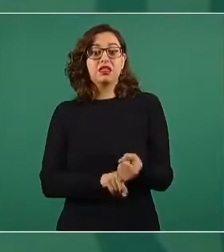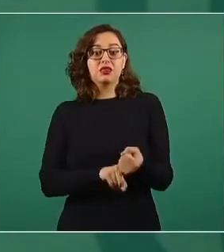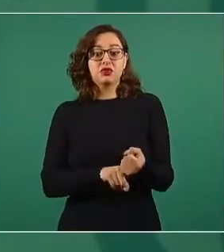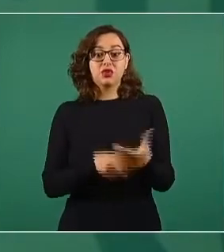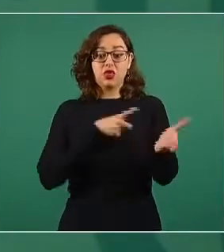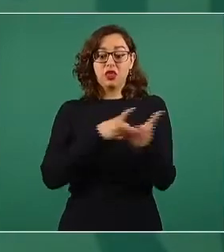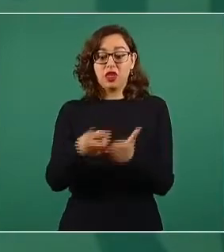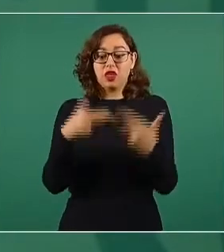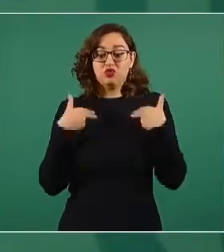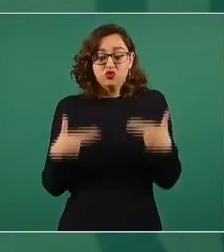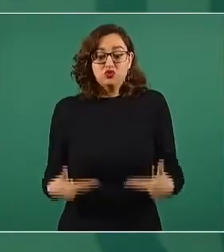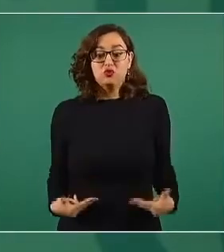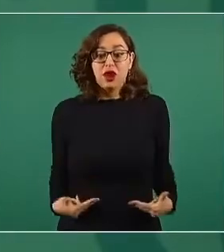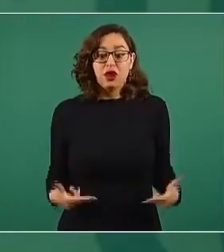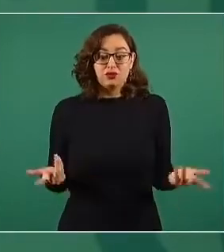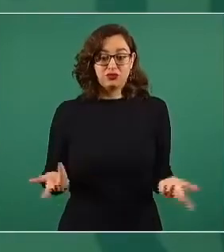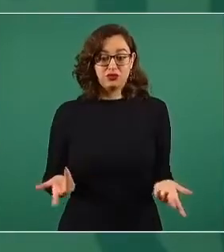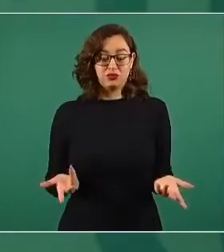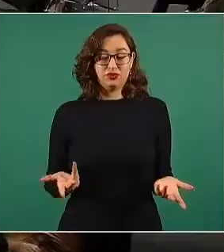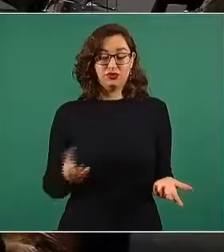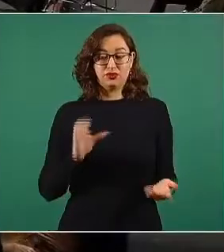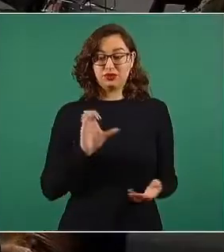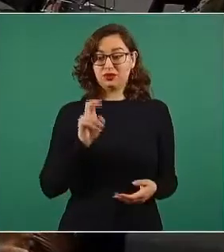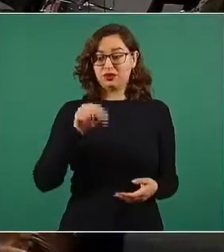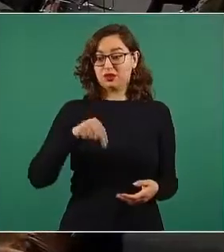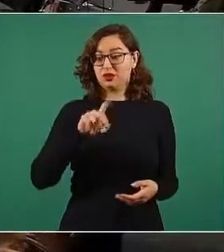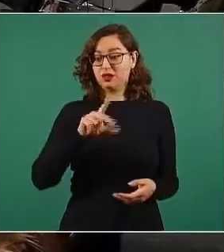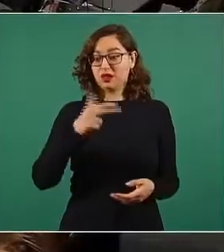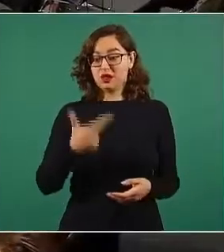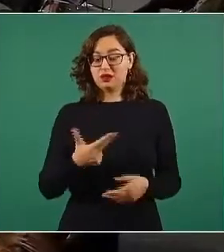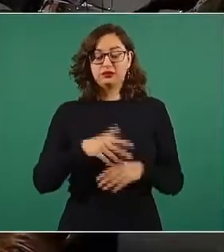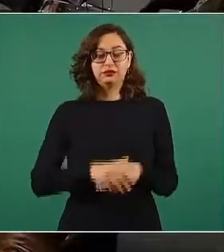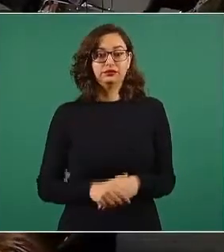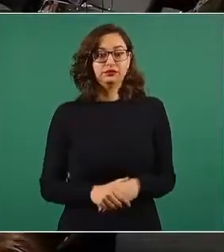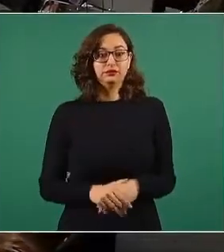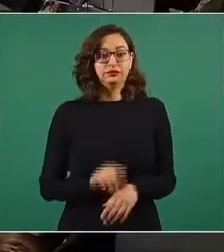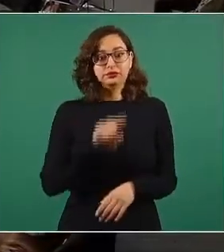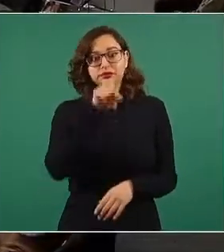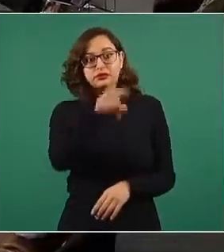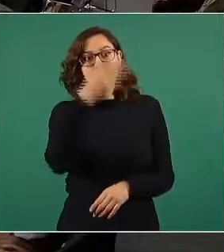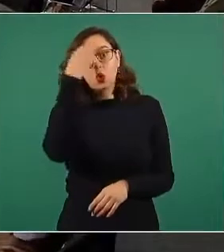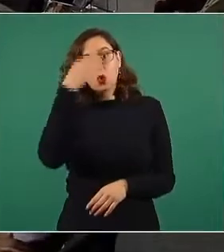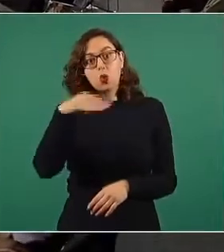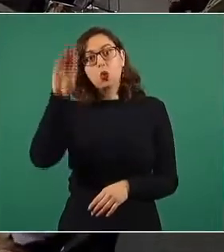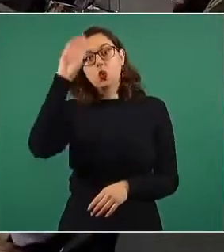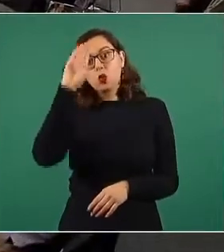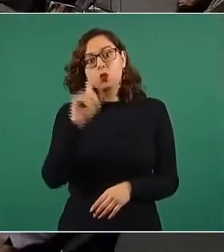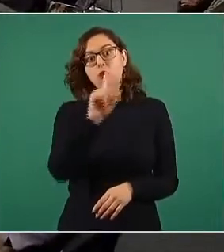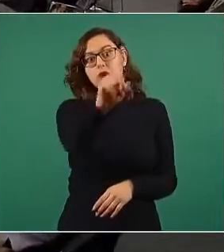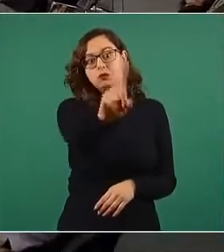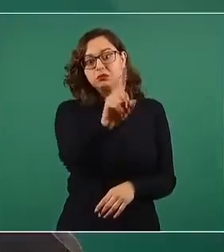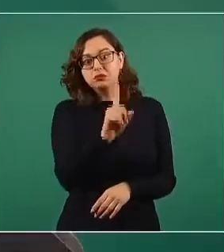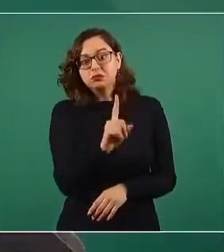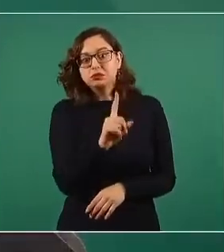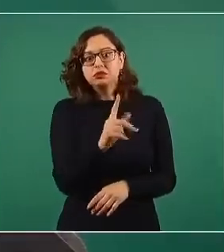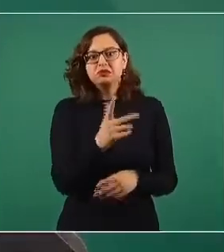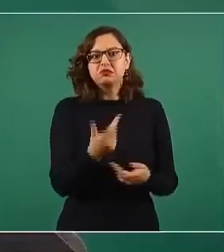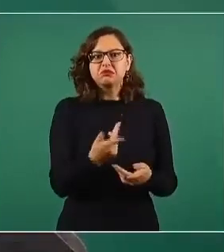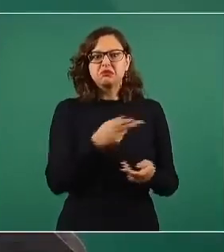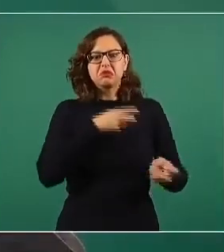que insulta a un funcionario de la Embajada de Cuba